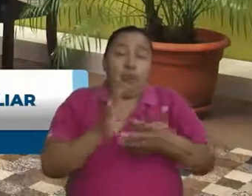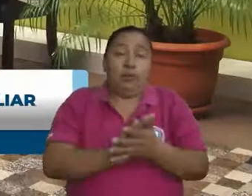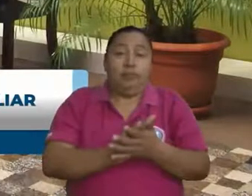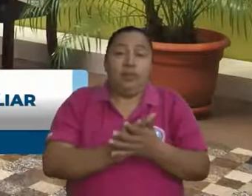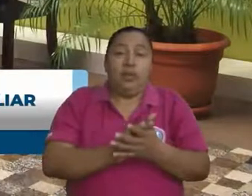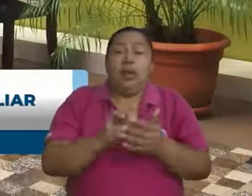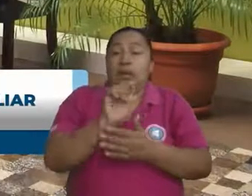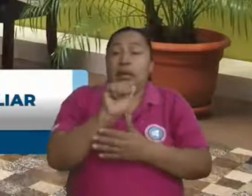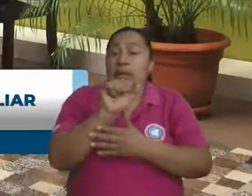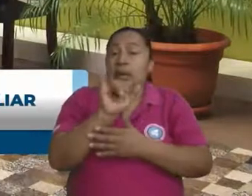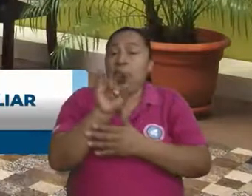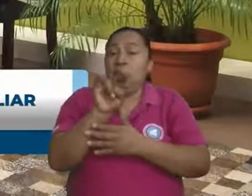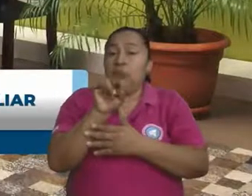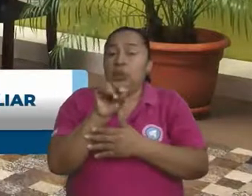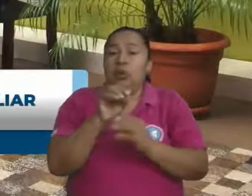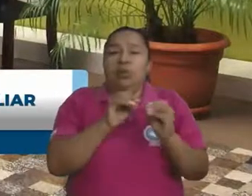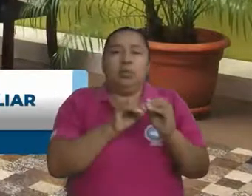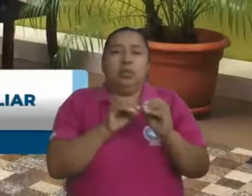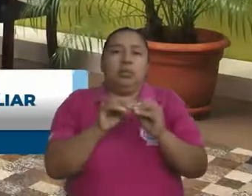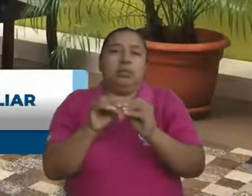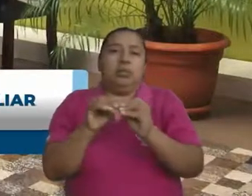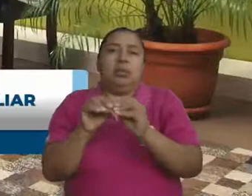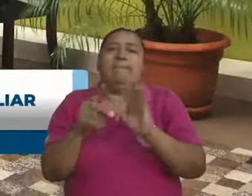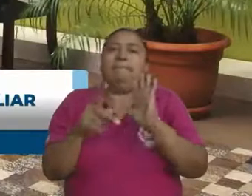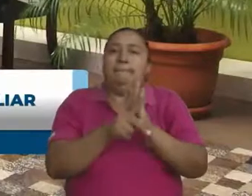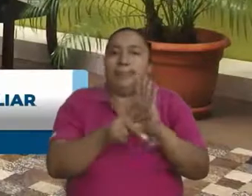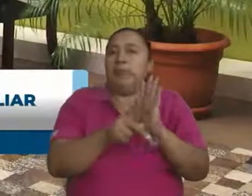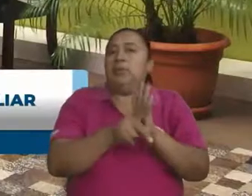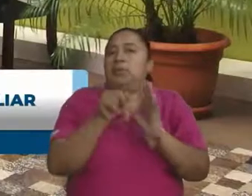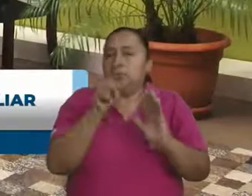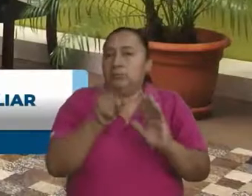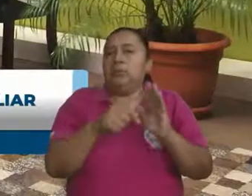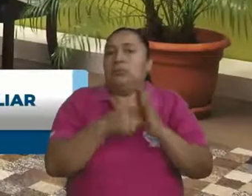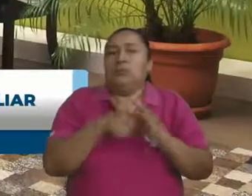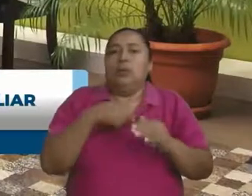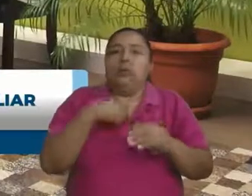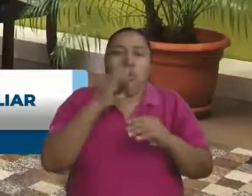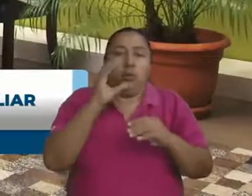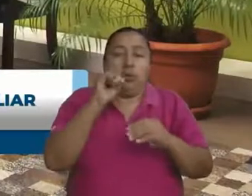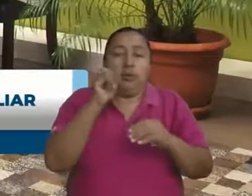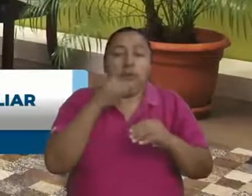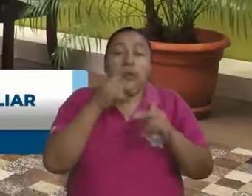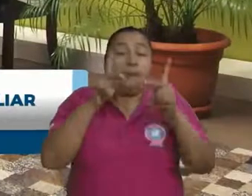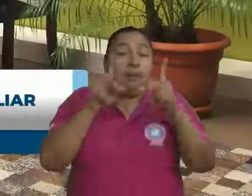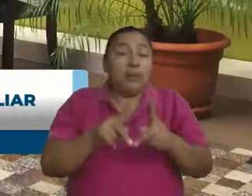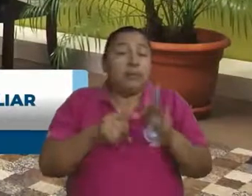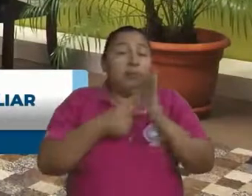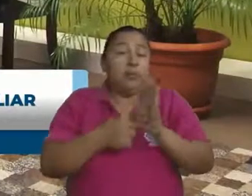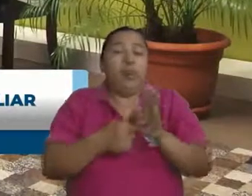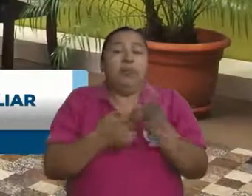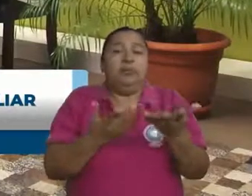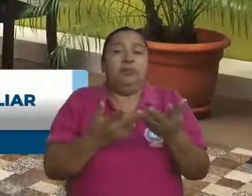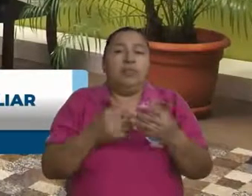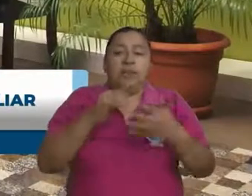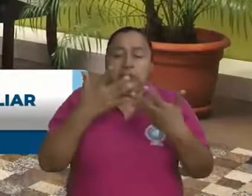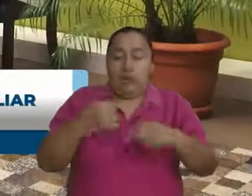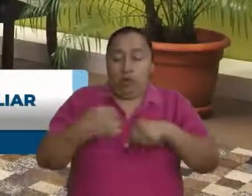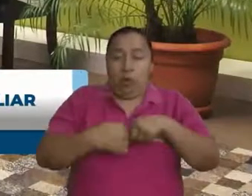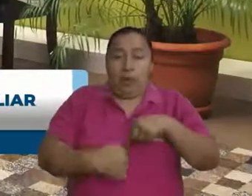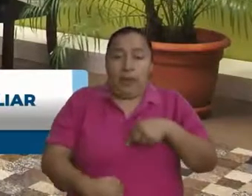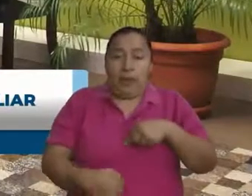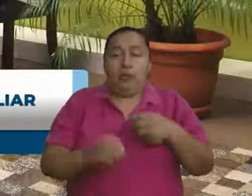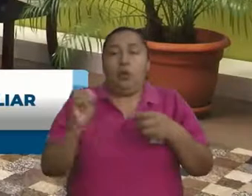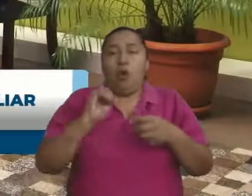ayuno prolongado se ha visto como un factor de riesgo para desarrollar colelitiasis. Aquellos pacientes que, por ejemplo, fueron operados o